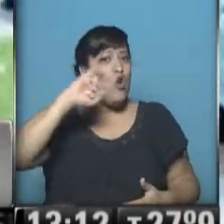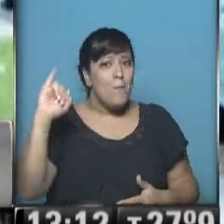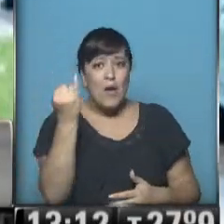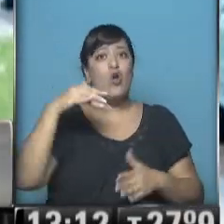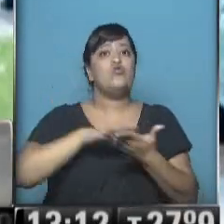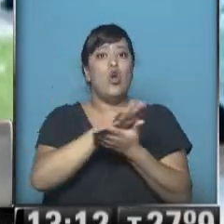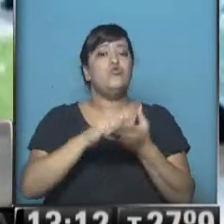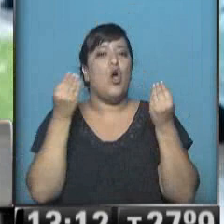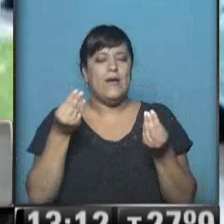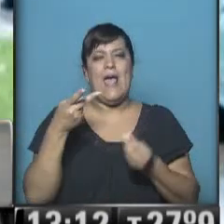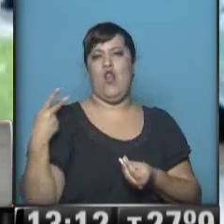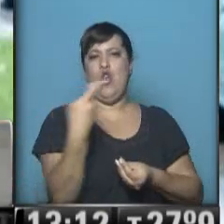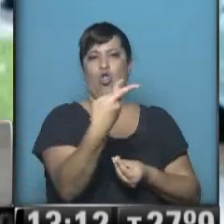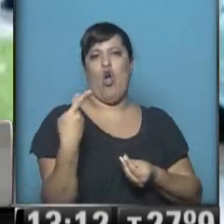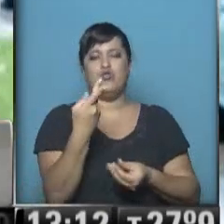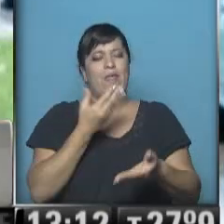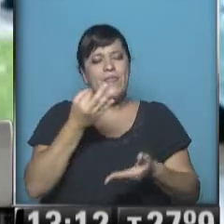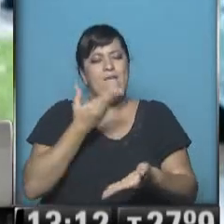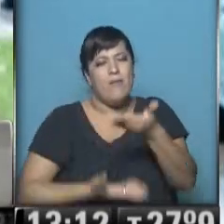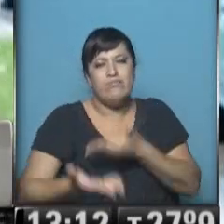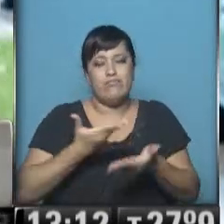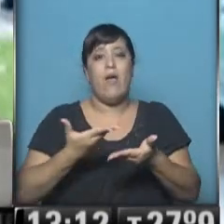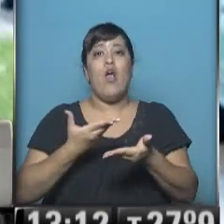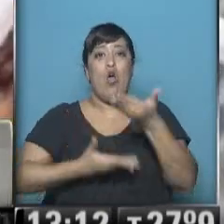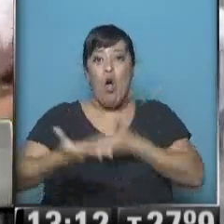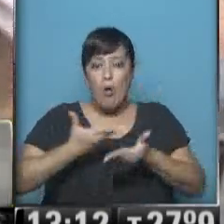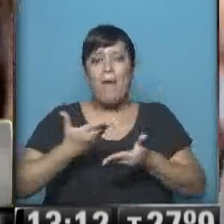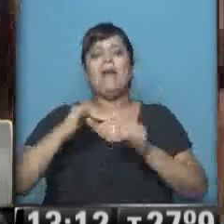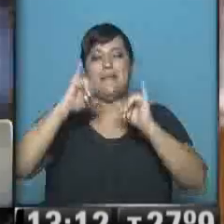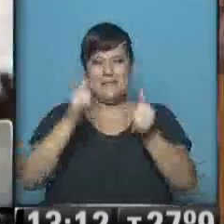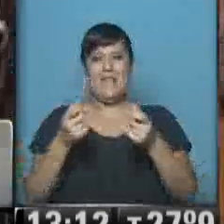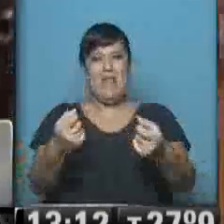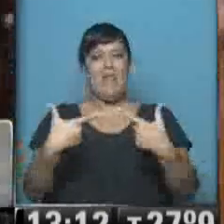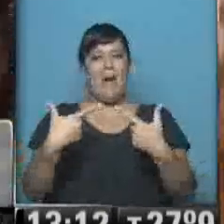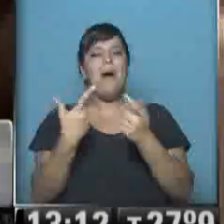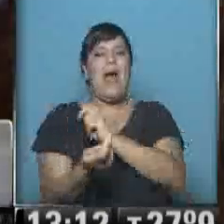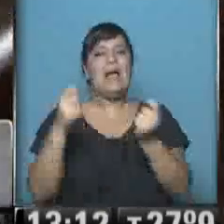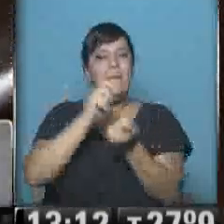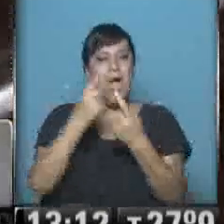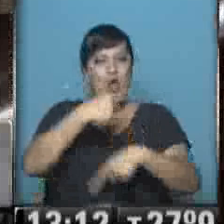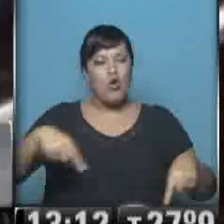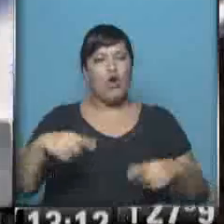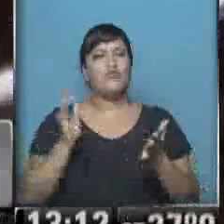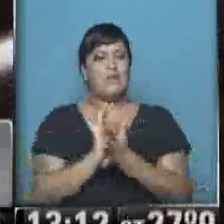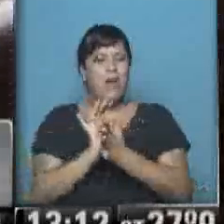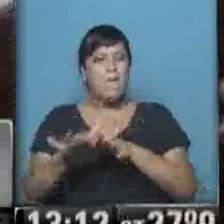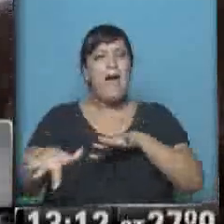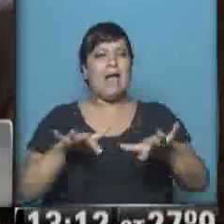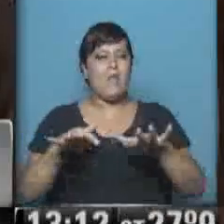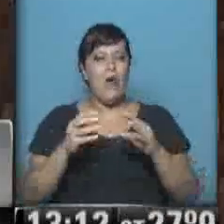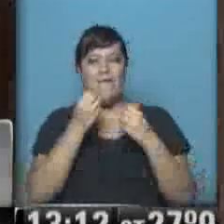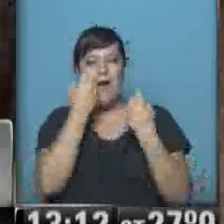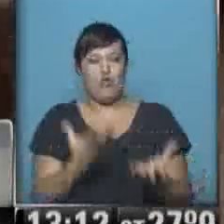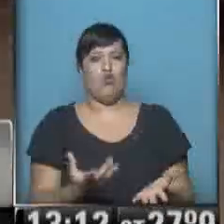solución de este conflicto va a garantizar que por lo menos cambiemos de escenario y que se mueva un dominó que lleva 54